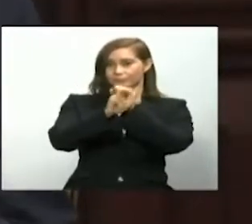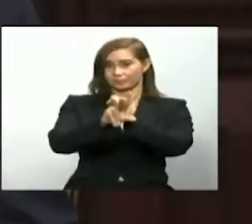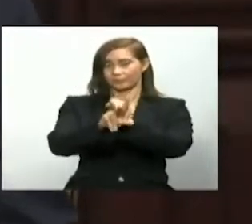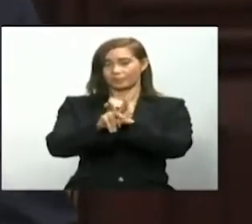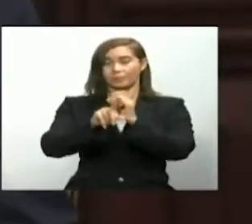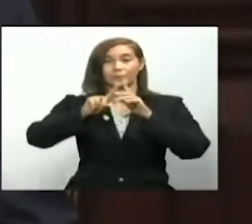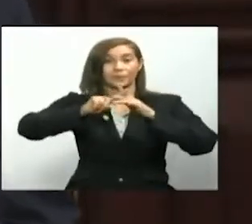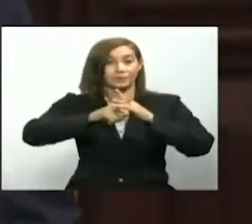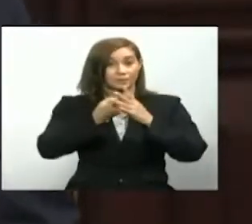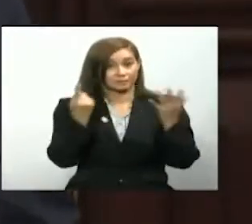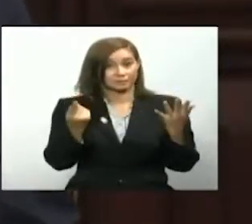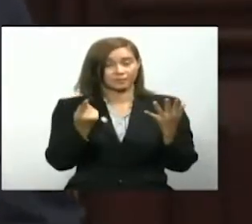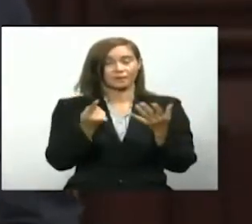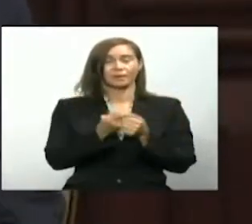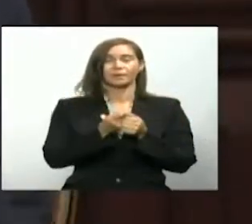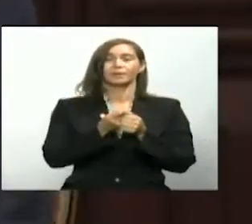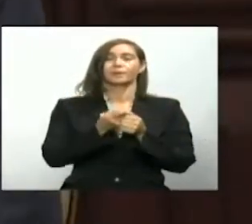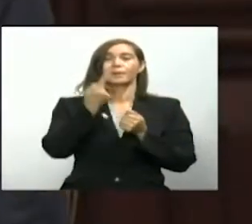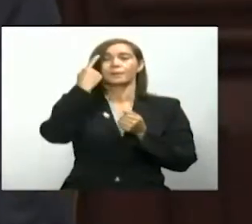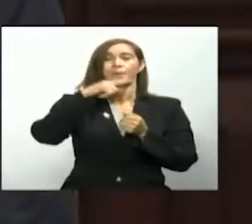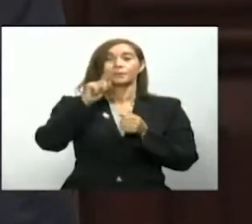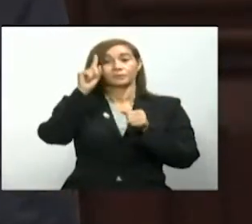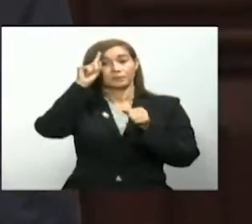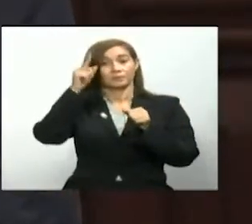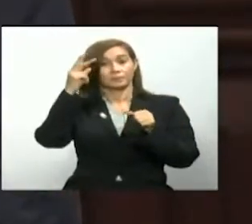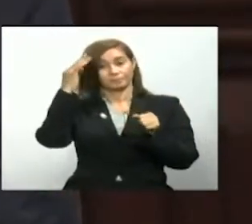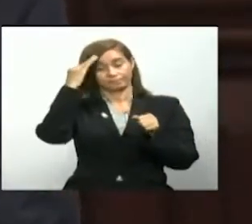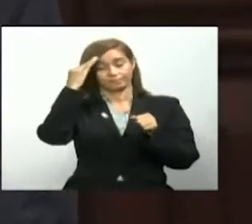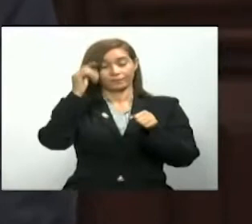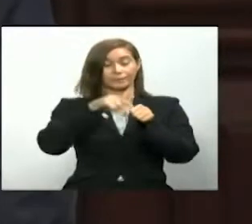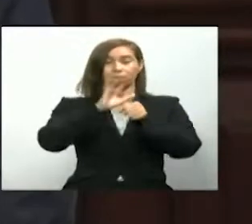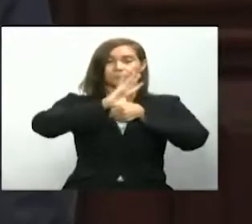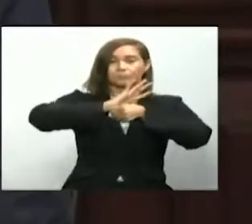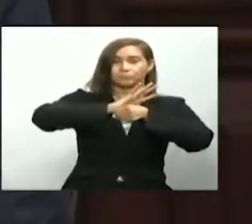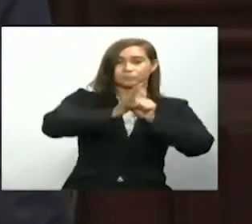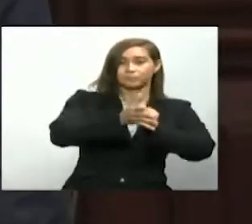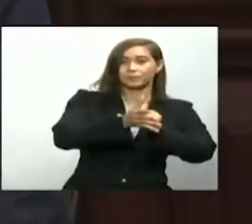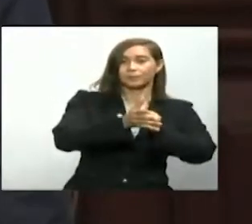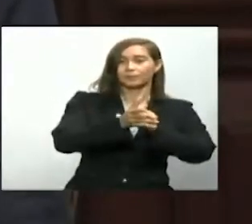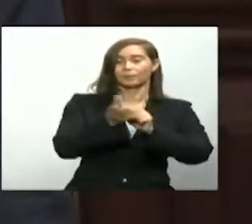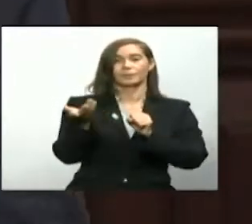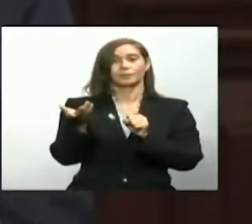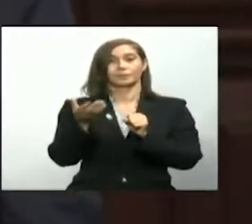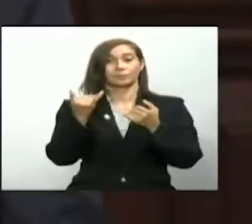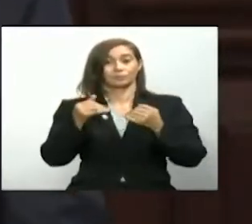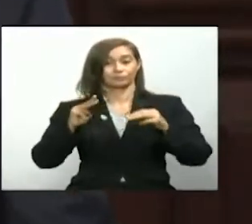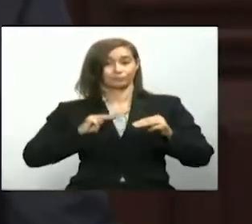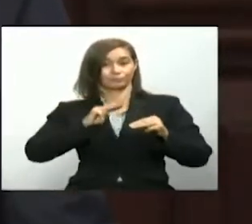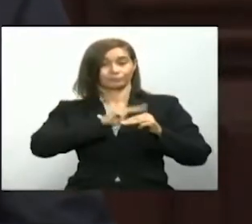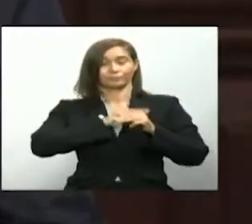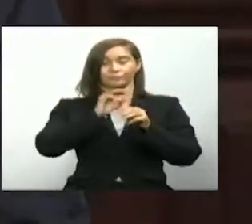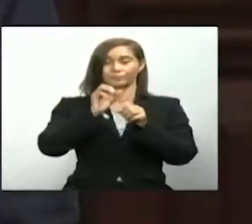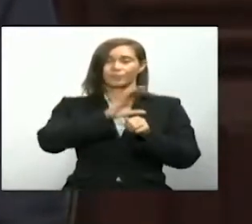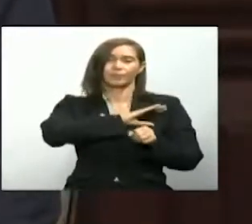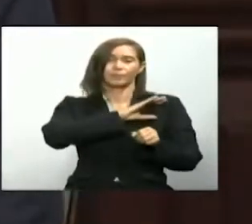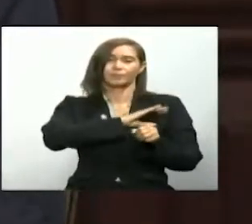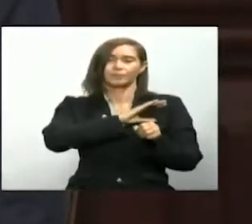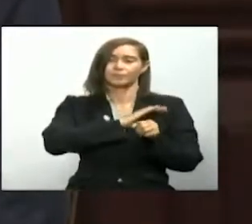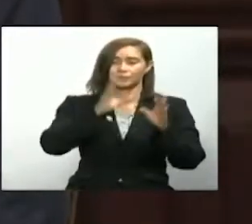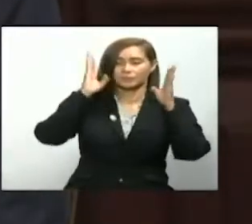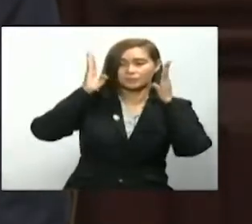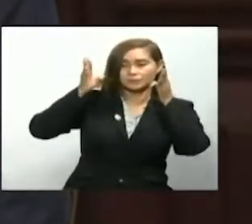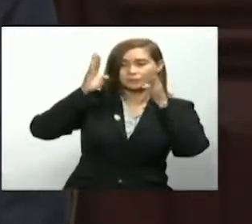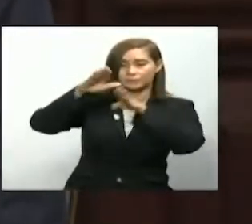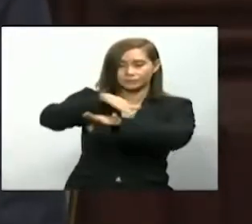presente mes de marzo de 2021 hasta marzo del año 2022 el mandatario informó también que el plan nacional de